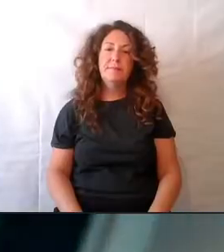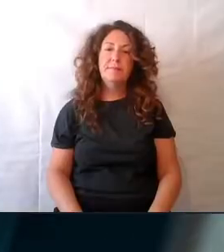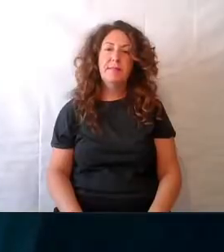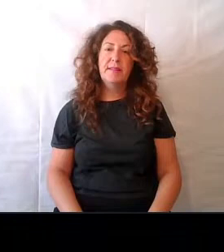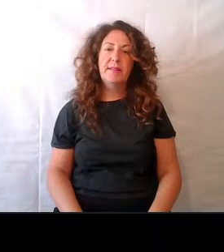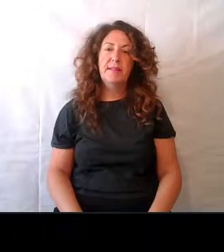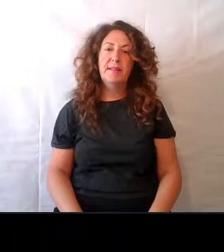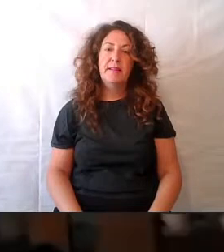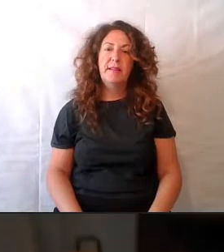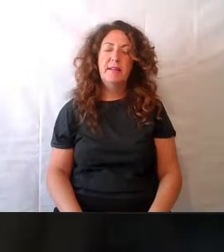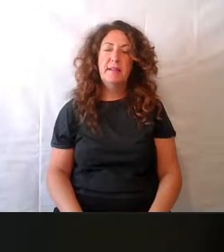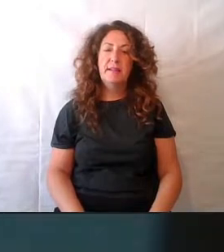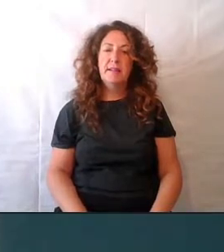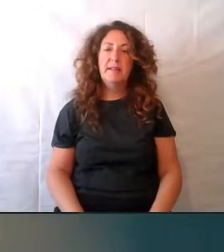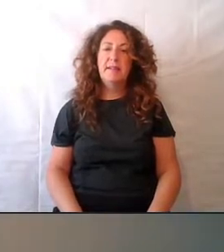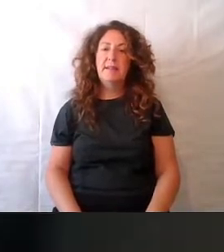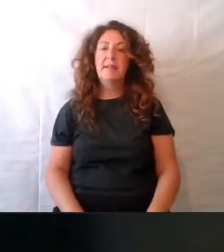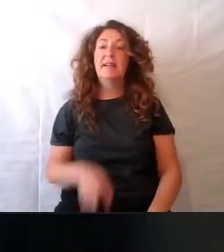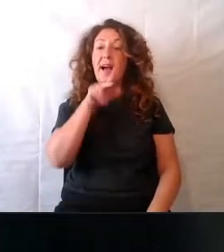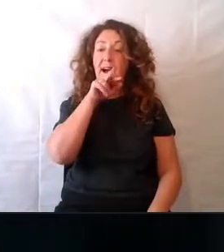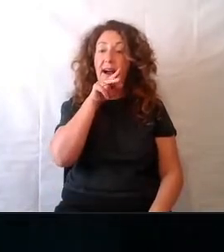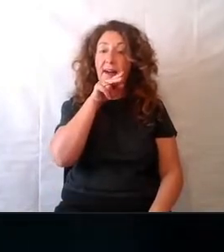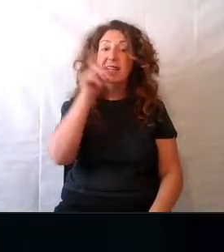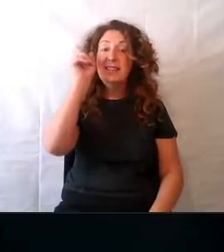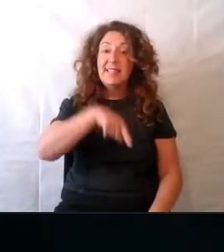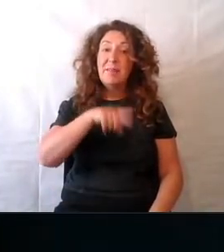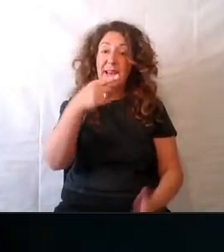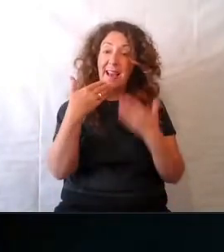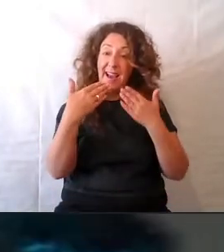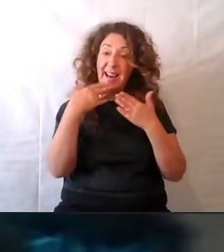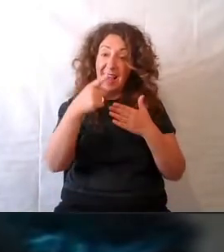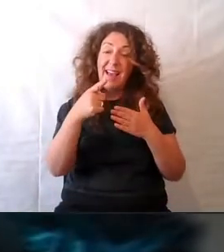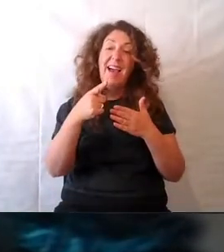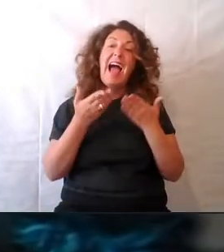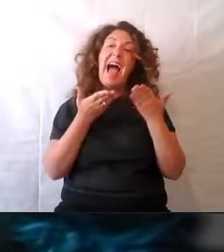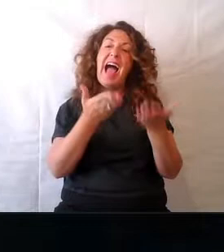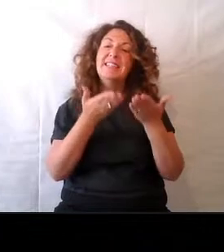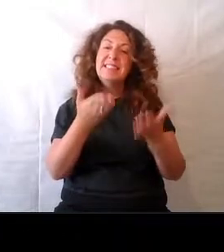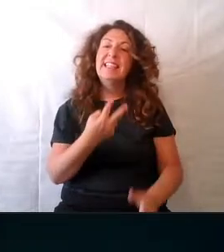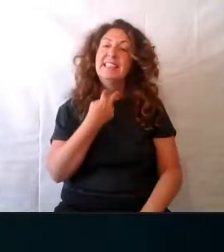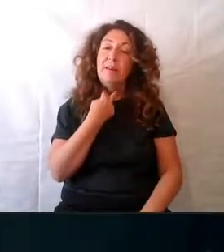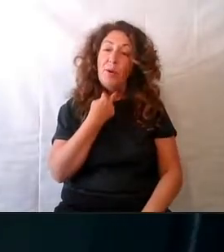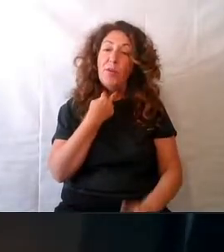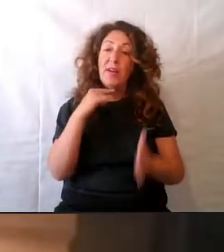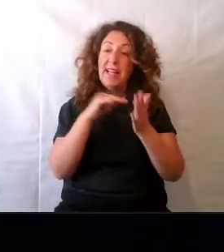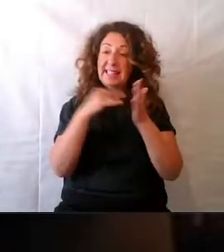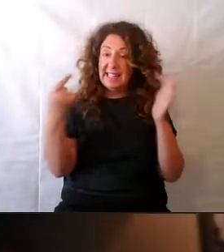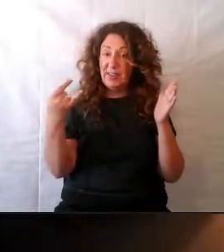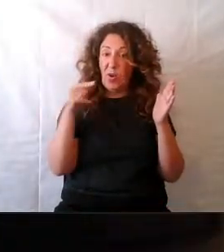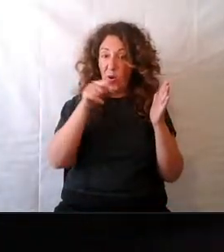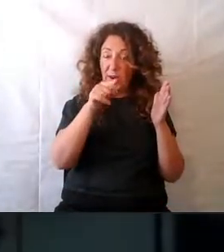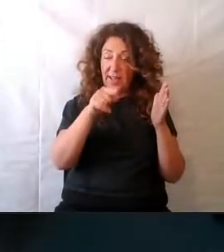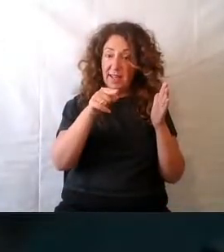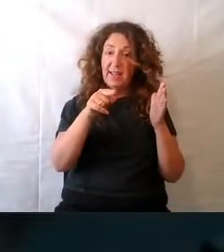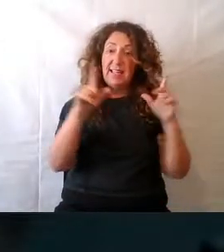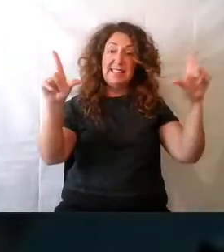liberando no solo el habla sino que gracias a ti xxxvi el asistente de voz de samsung y la tecnología es marketing se convierte en